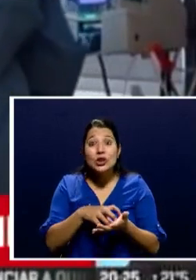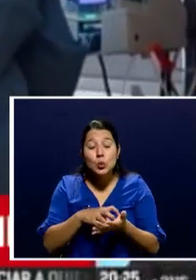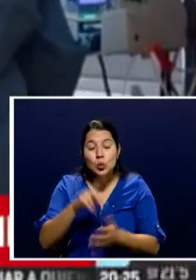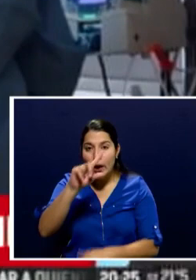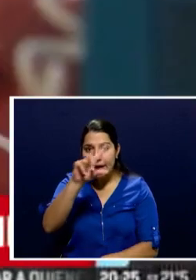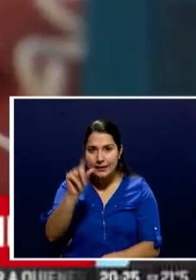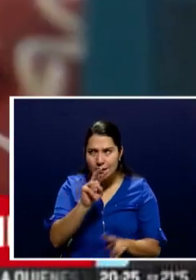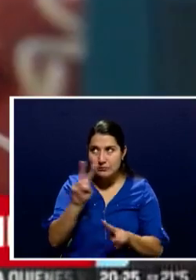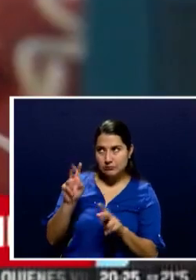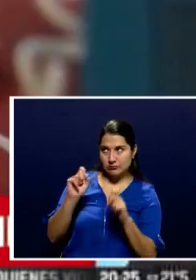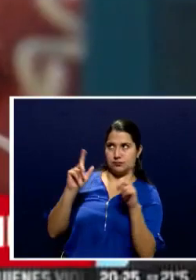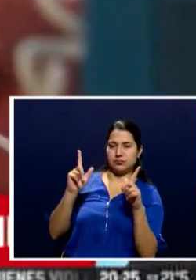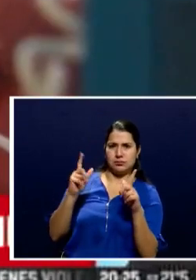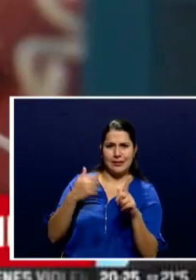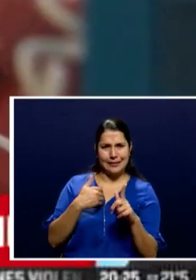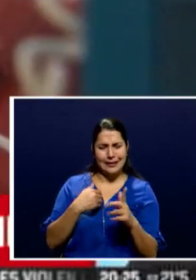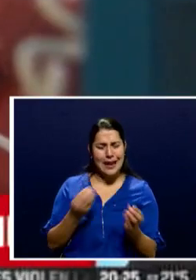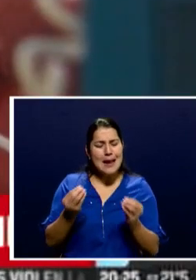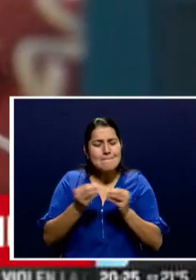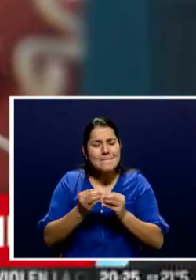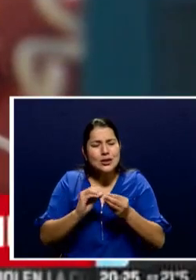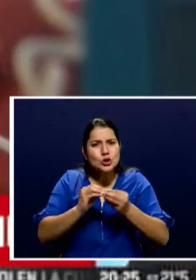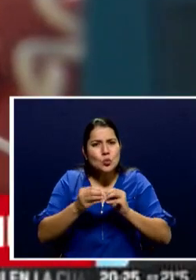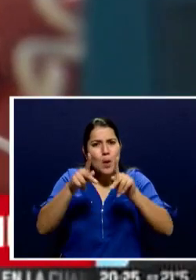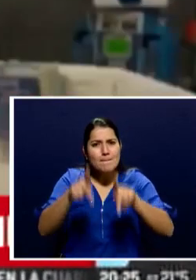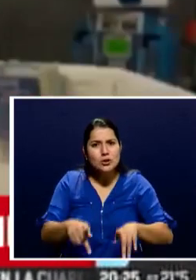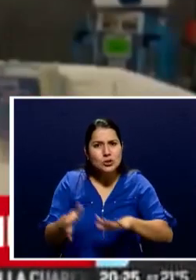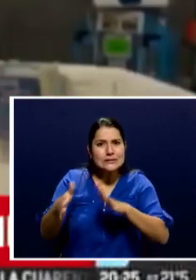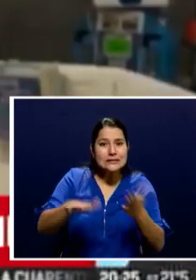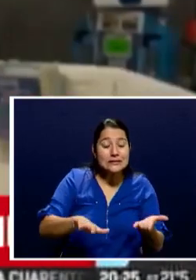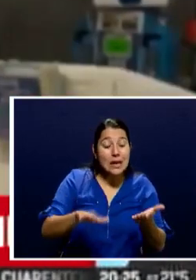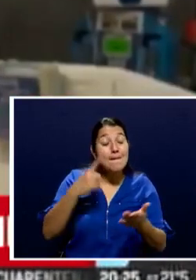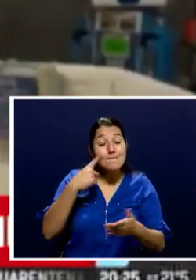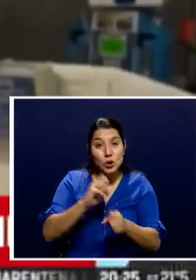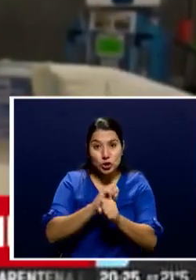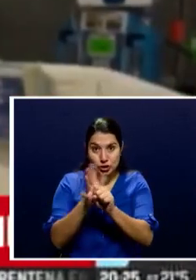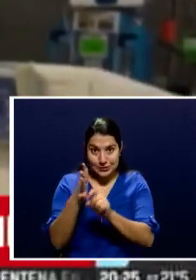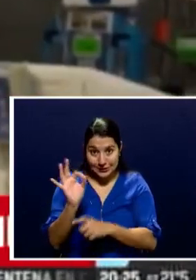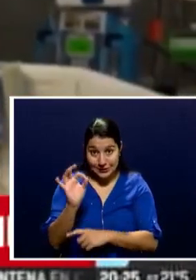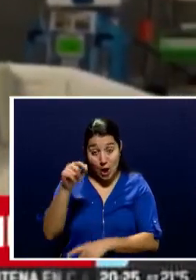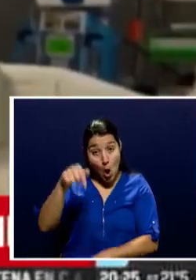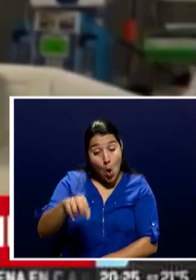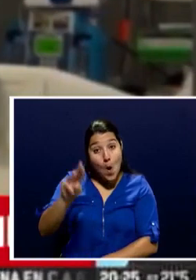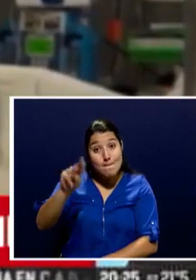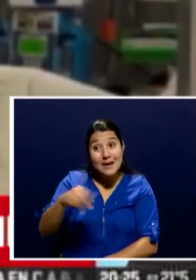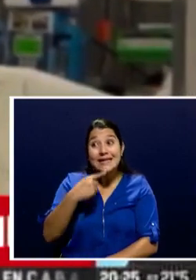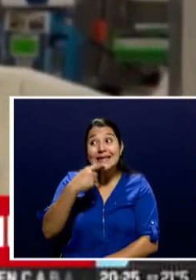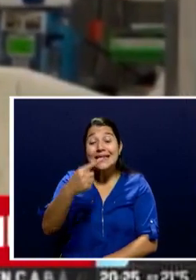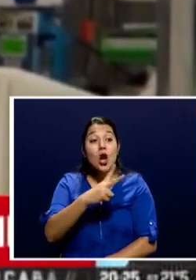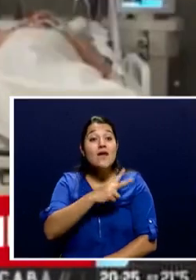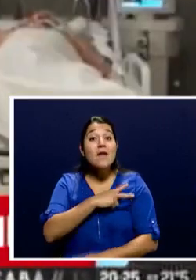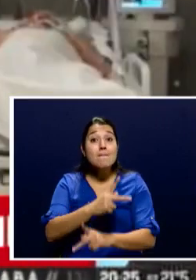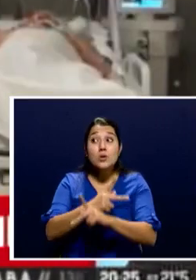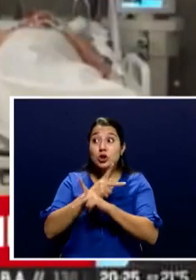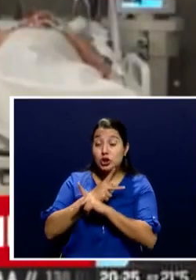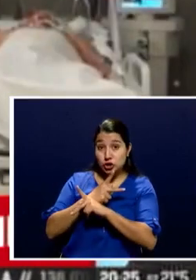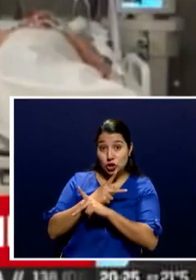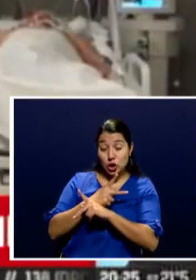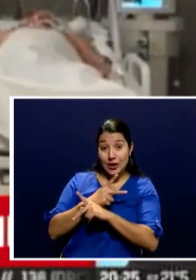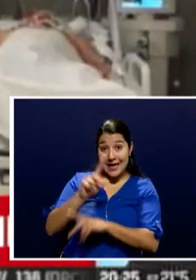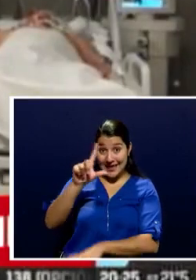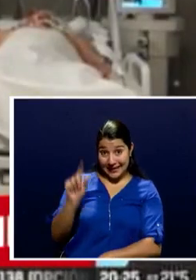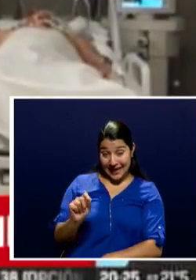sorprende al mundo al registrar el mayor número de víctimas fatales por coronavirus. Según informó este martes el jefe de Protección Civil italiana,